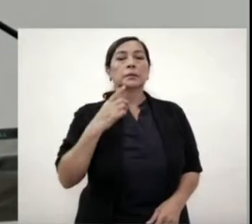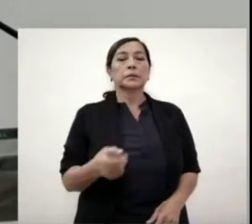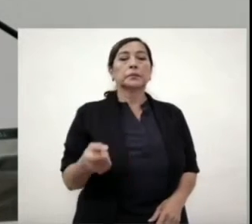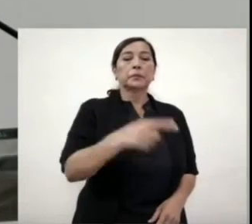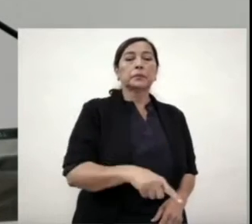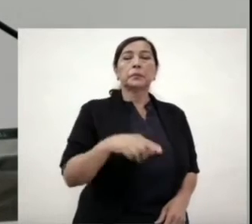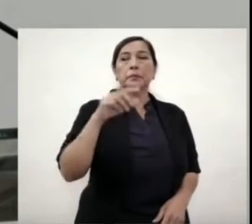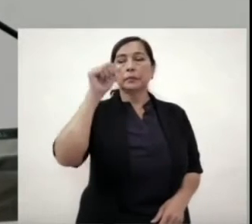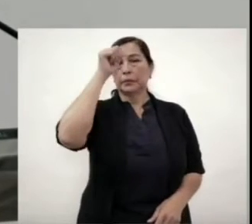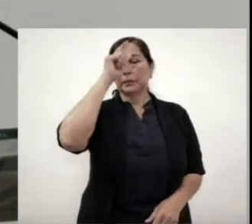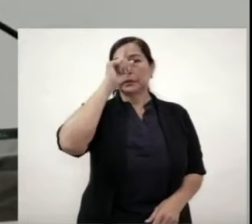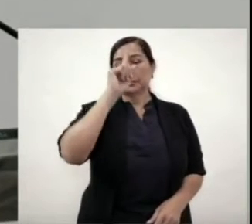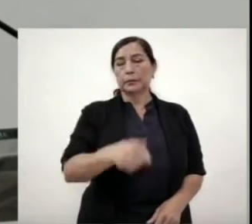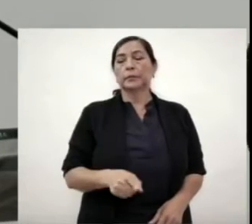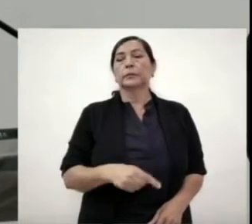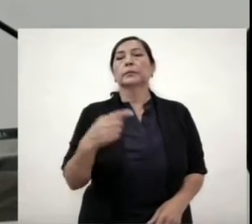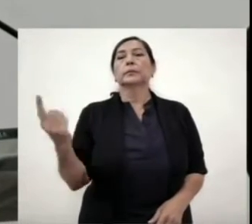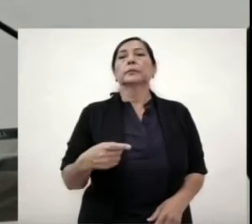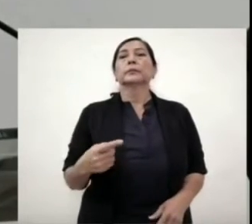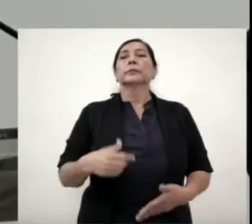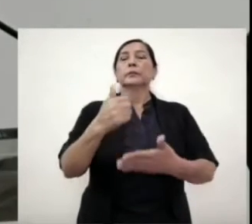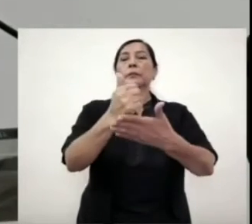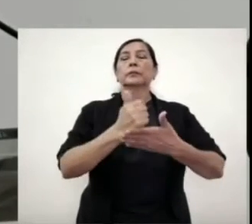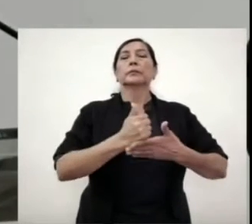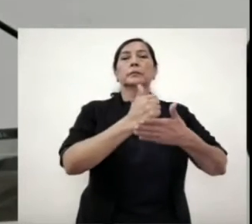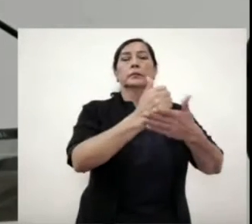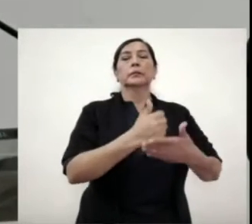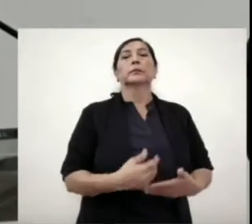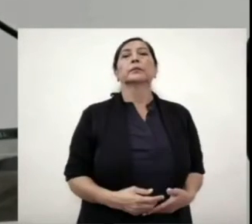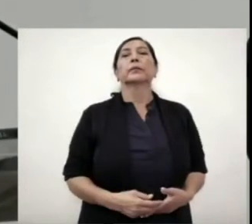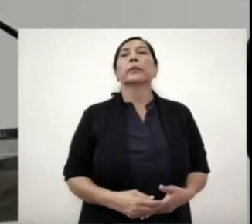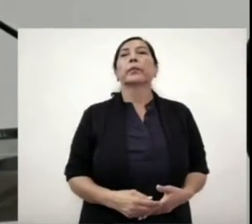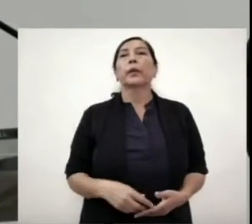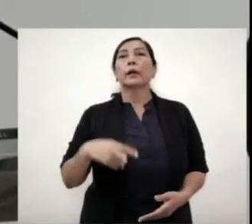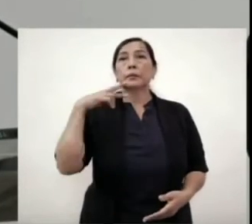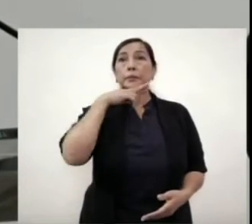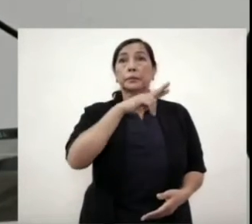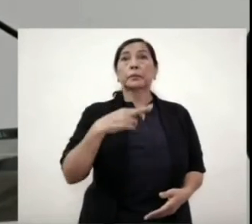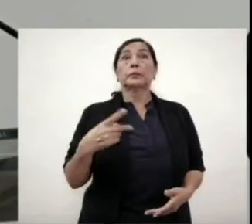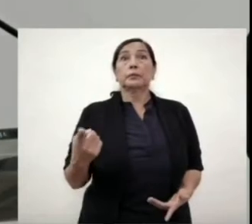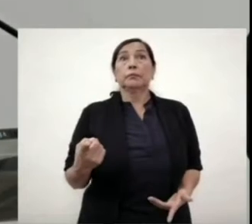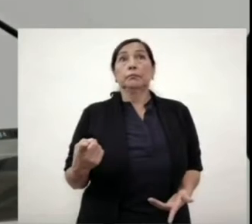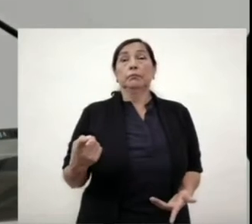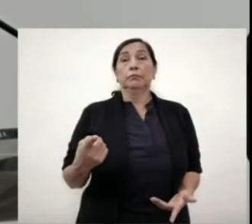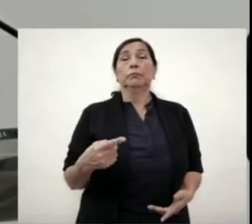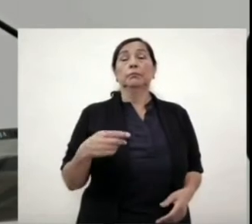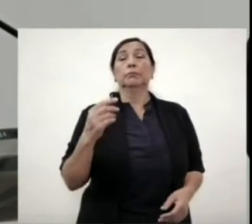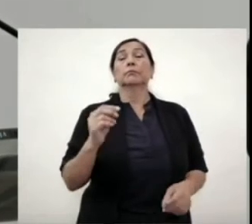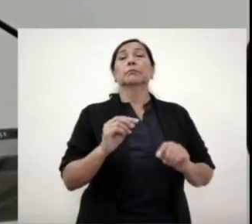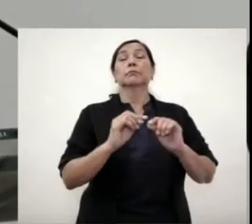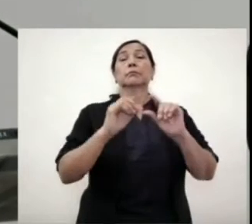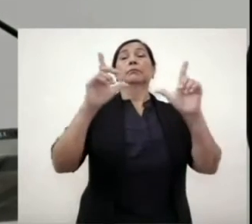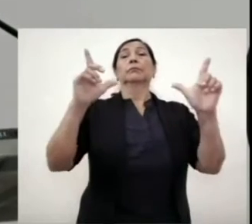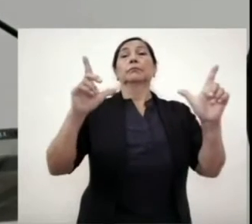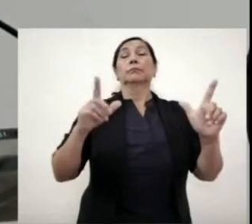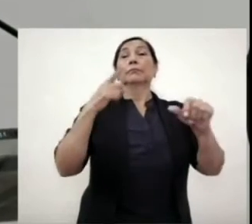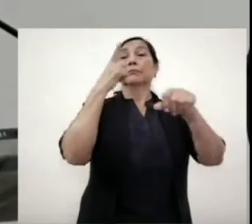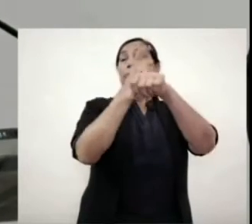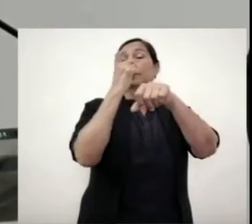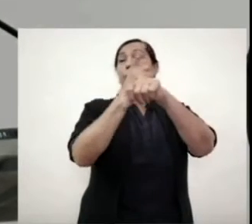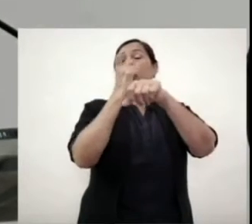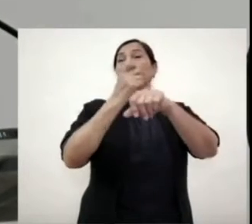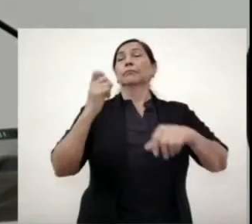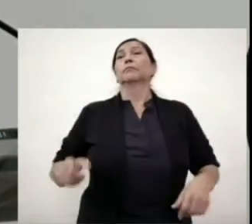situación que tenemos. Zamora es prioridad para nuestro gobernador. Yo digo muchas veces que somos sus consentidos,